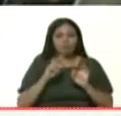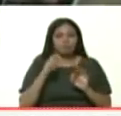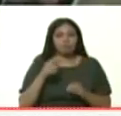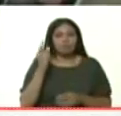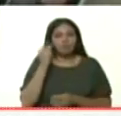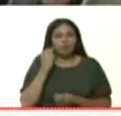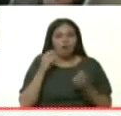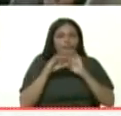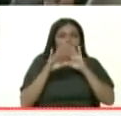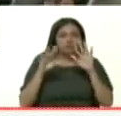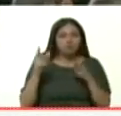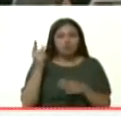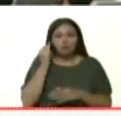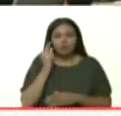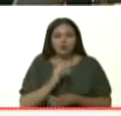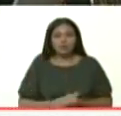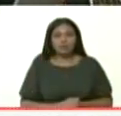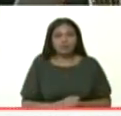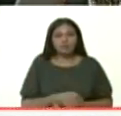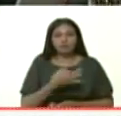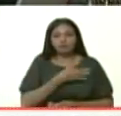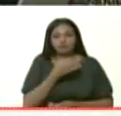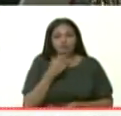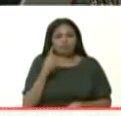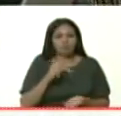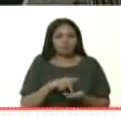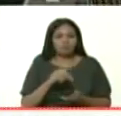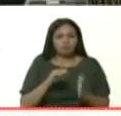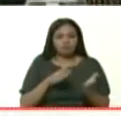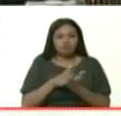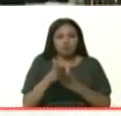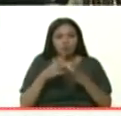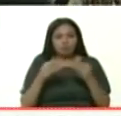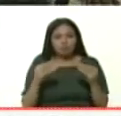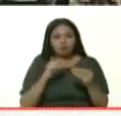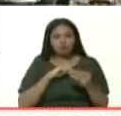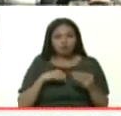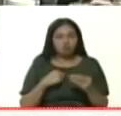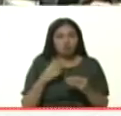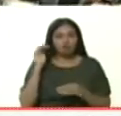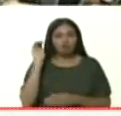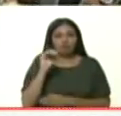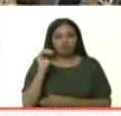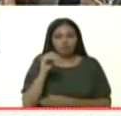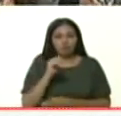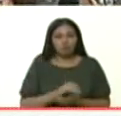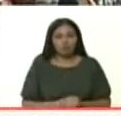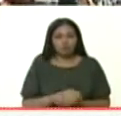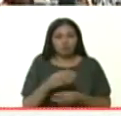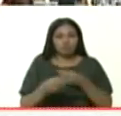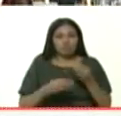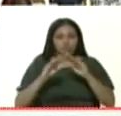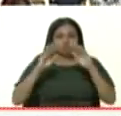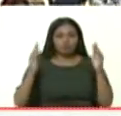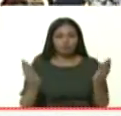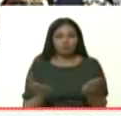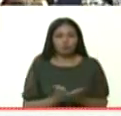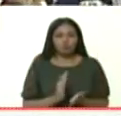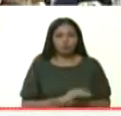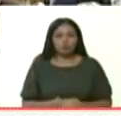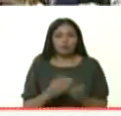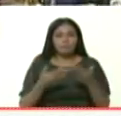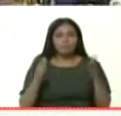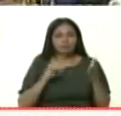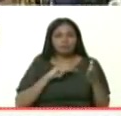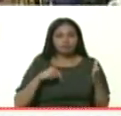el brillo de la mujer en la sociedad presente, sobre todo en la sociedad futura, ya es un hecho mundial. Es